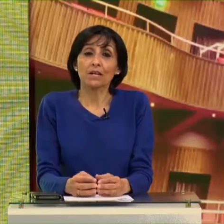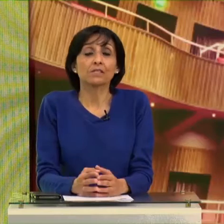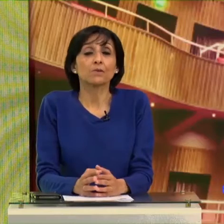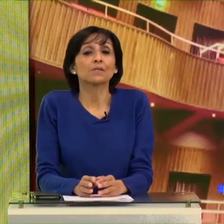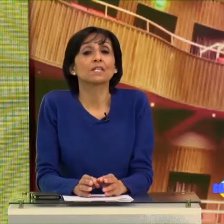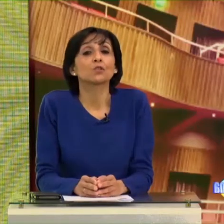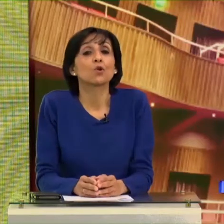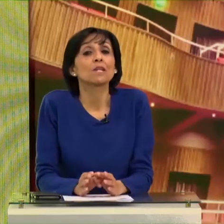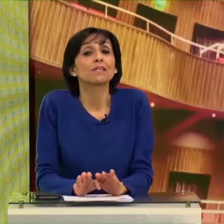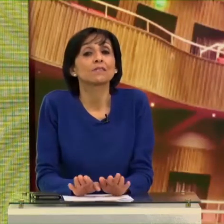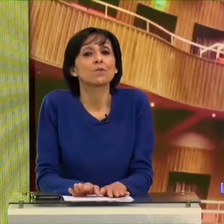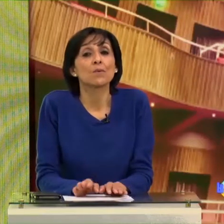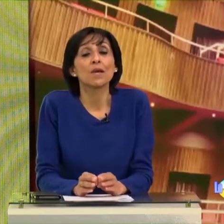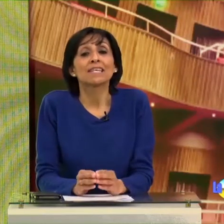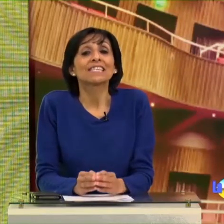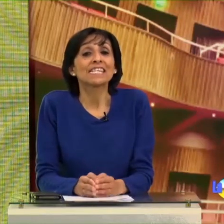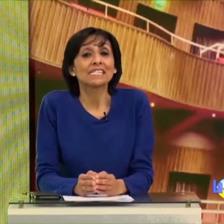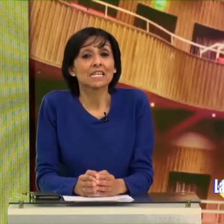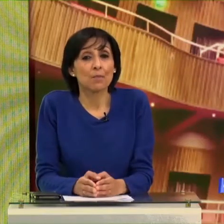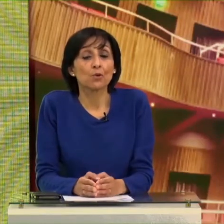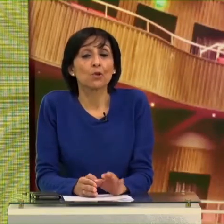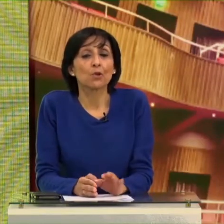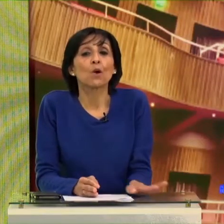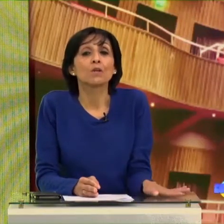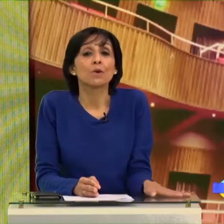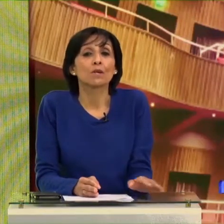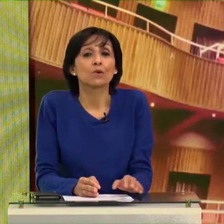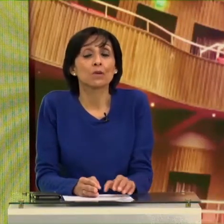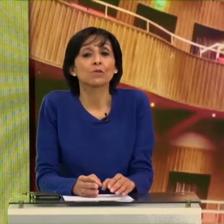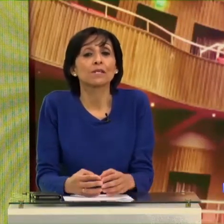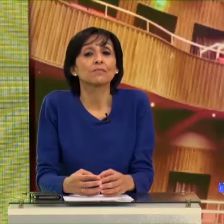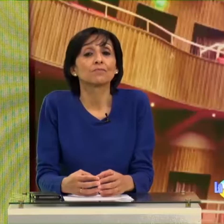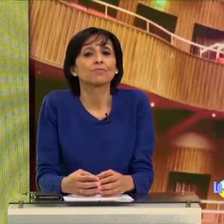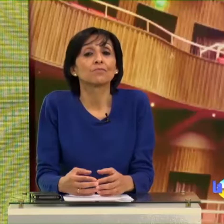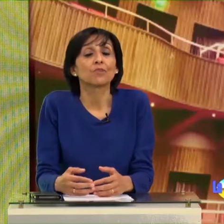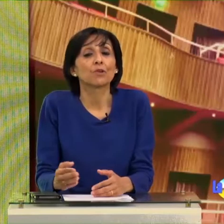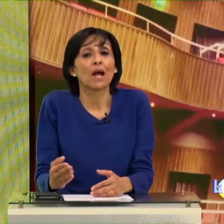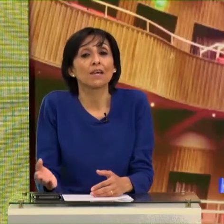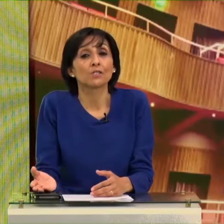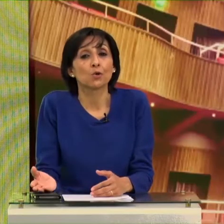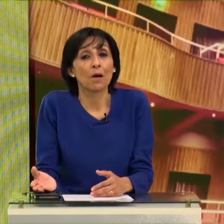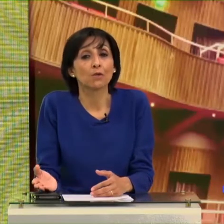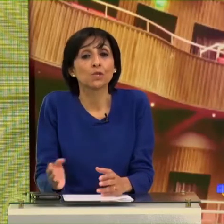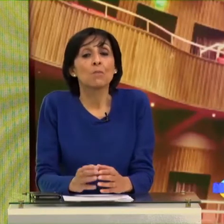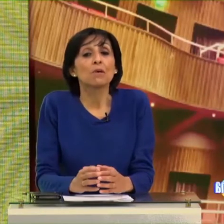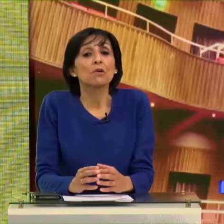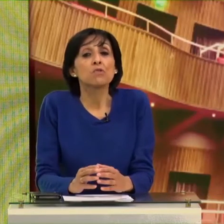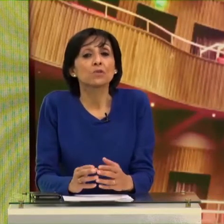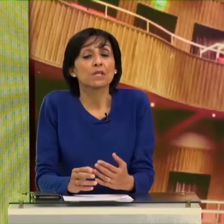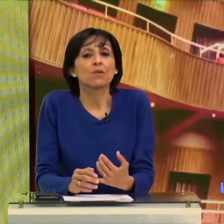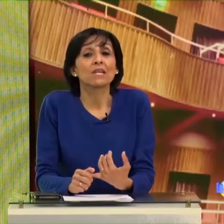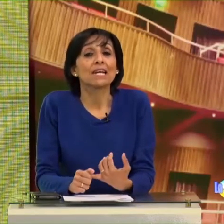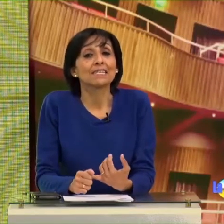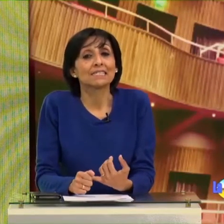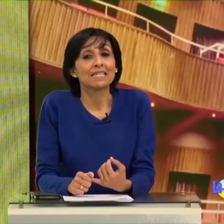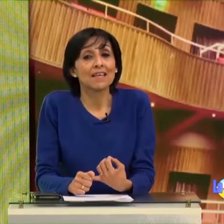viernes a las 19 se han hecho de 2019 test rápidos de los cuales 9 recordemos que fueron a eso para dos pero no